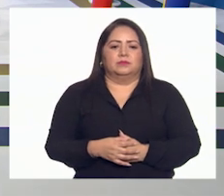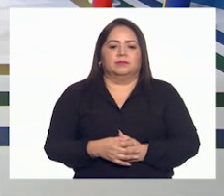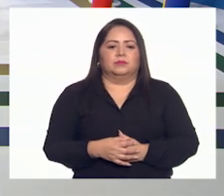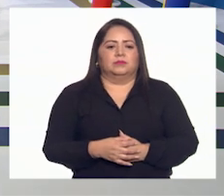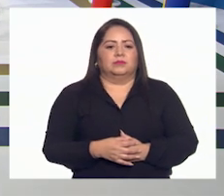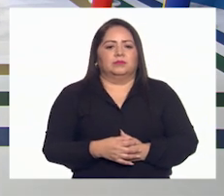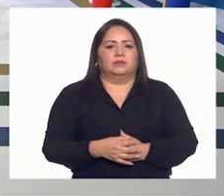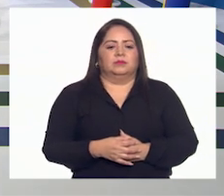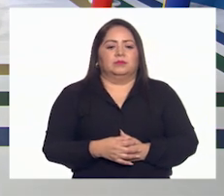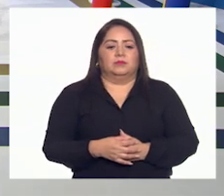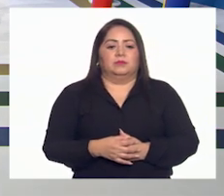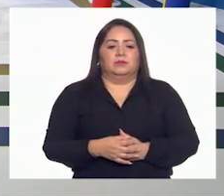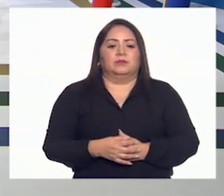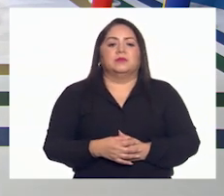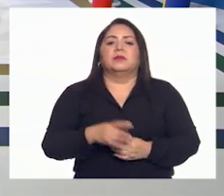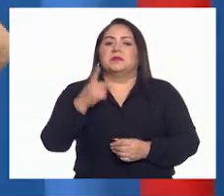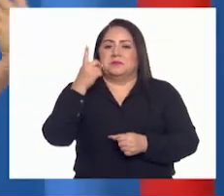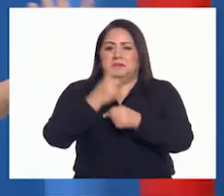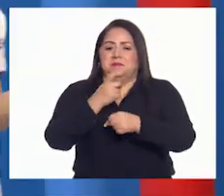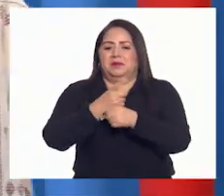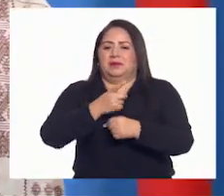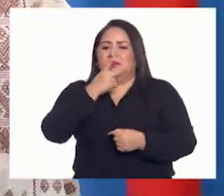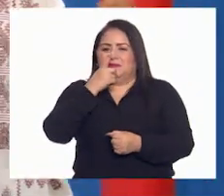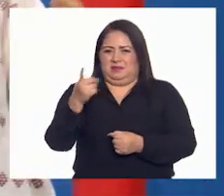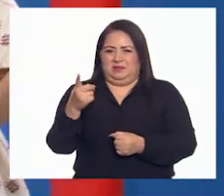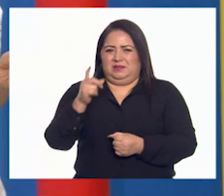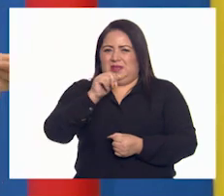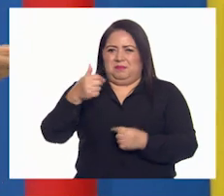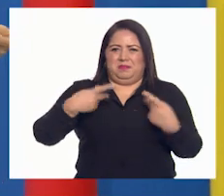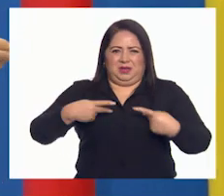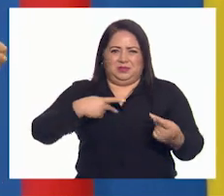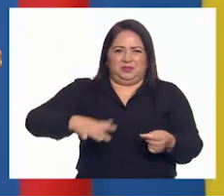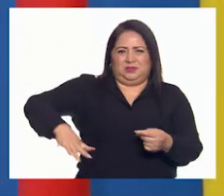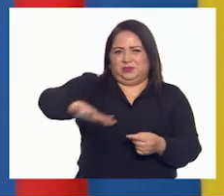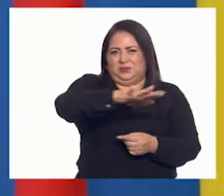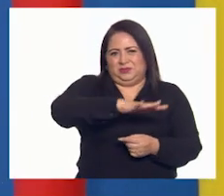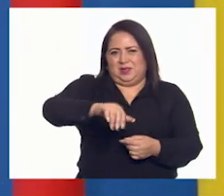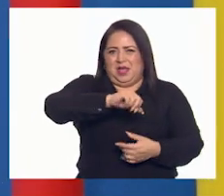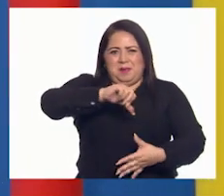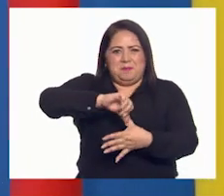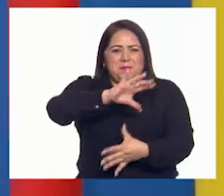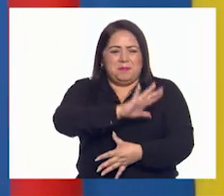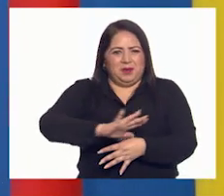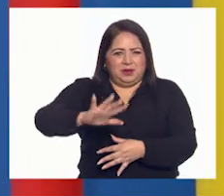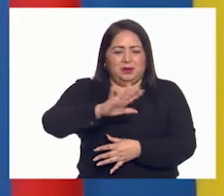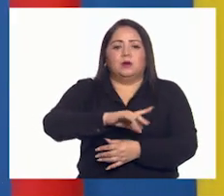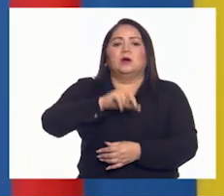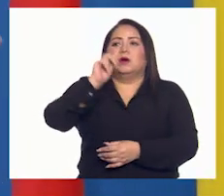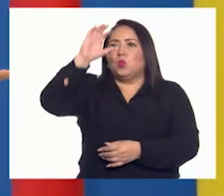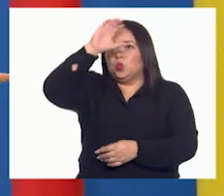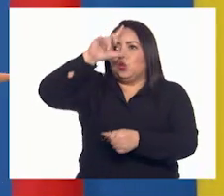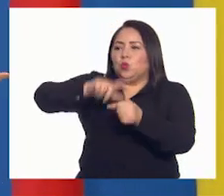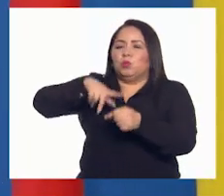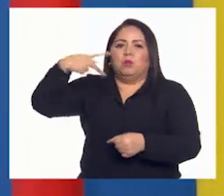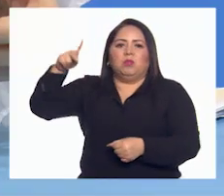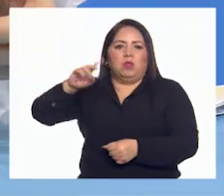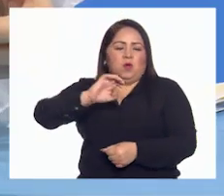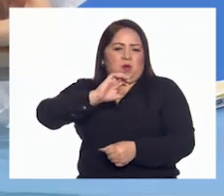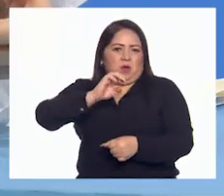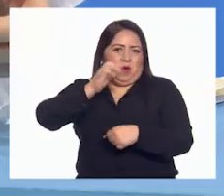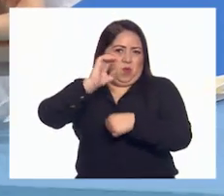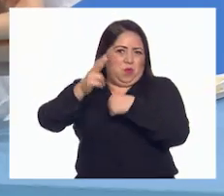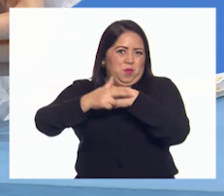Sí. La primera de ellas dice sometimiento de las poblaciones nativas de América a la cultura de los europeos.